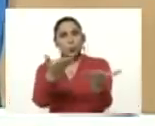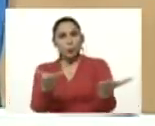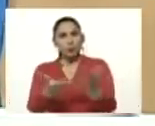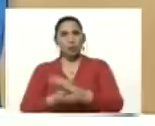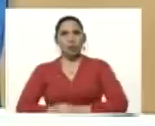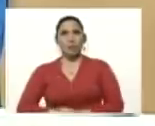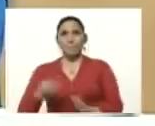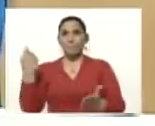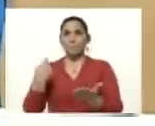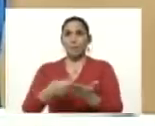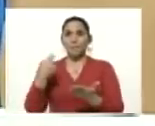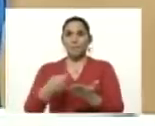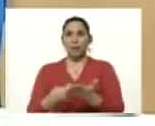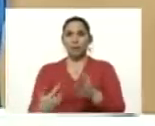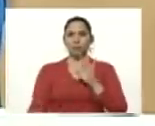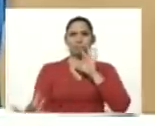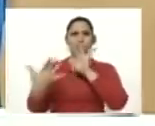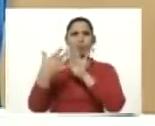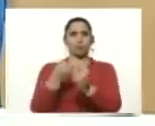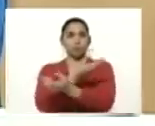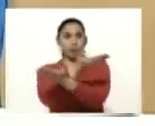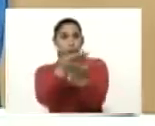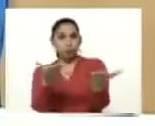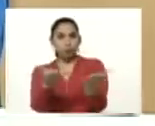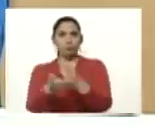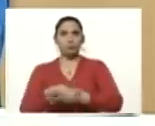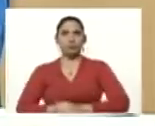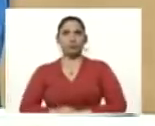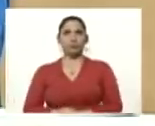el subsidio directo a ustedes.